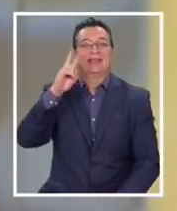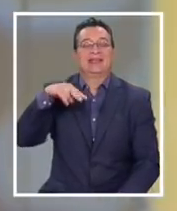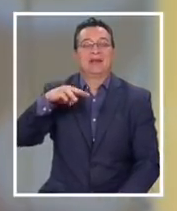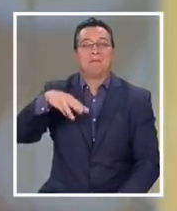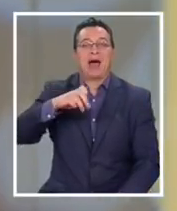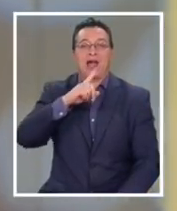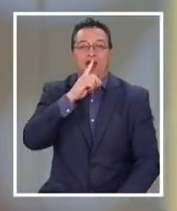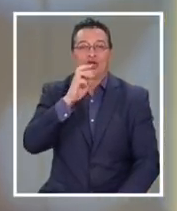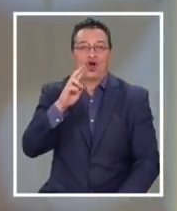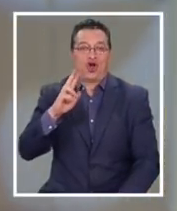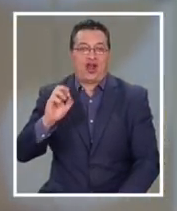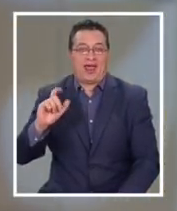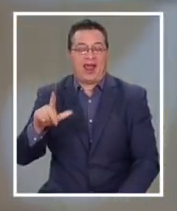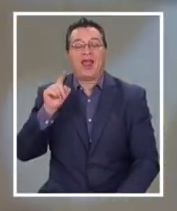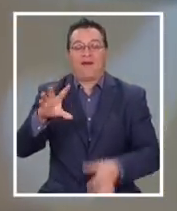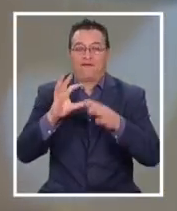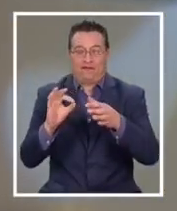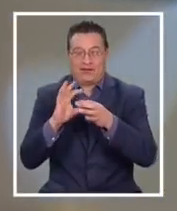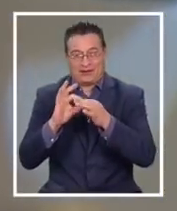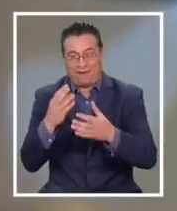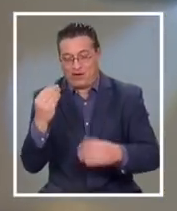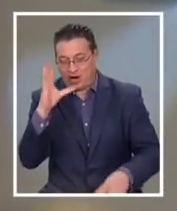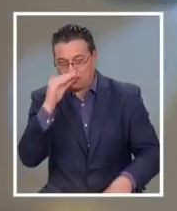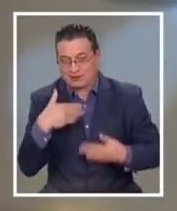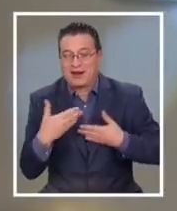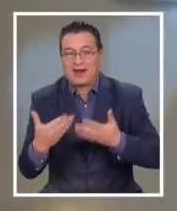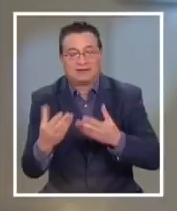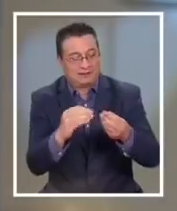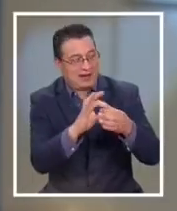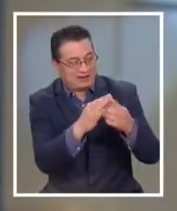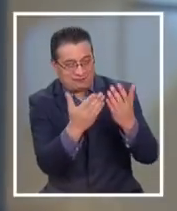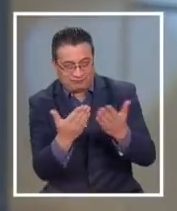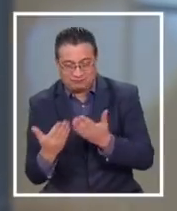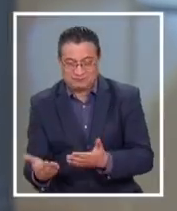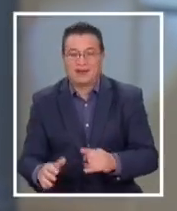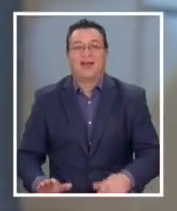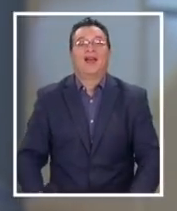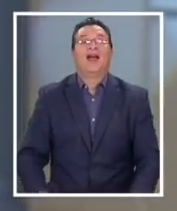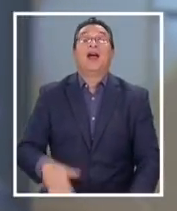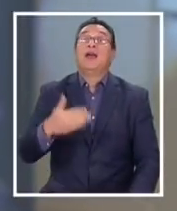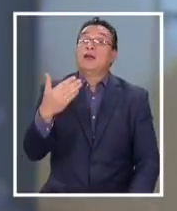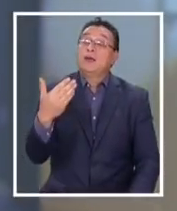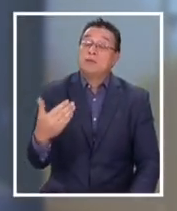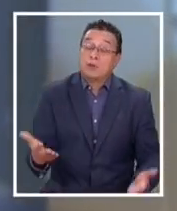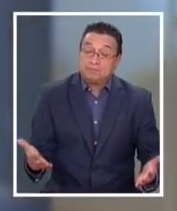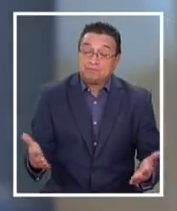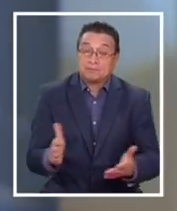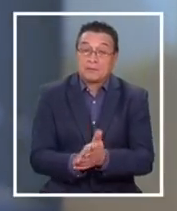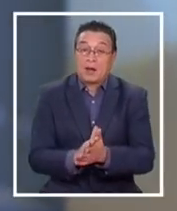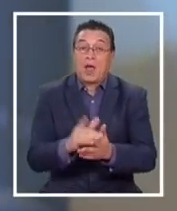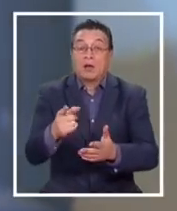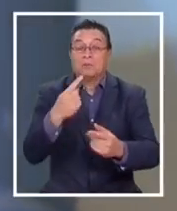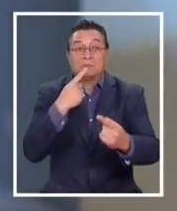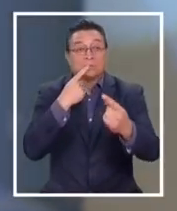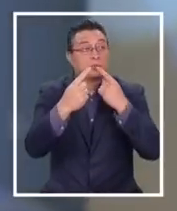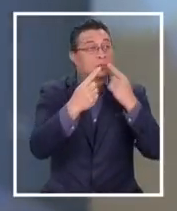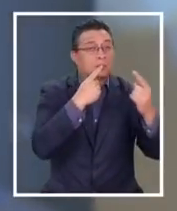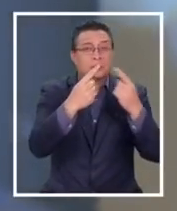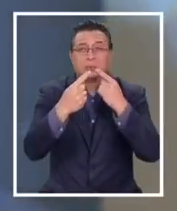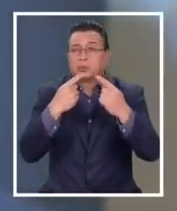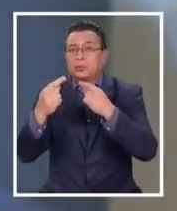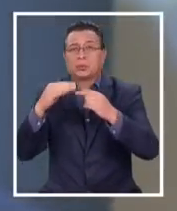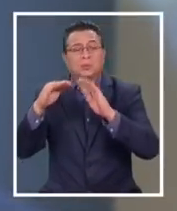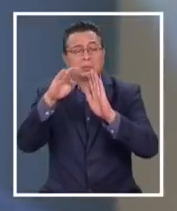Connie, buenas noches, Matías. Catherine, muy buenas noches, gracias por estar aquí, subsecretaria. Bueno, las encuestas uno debería suponer